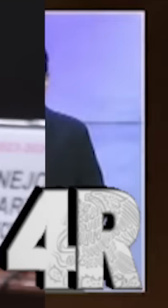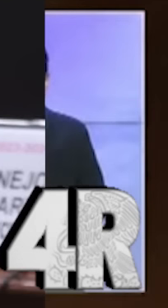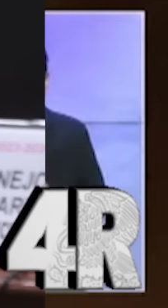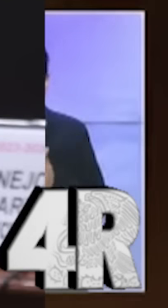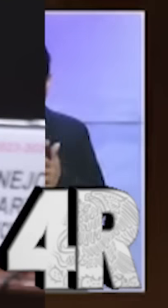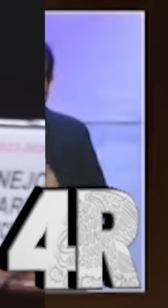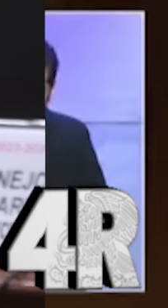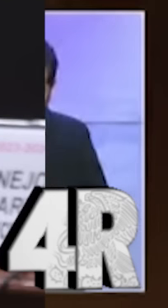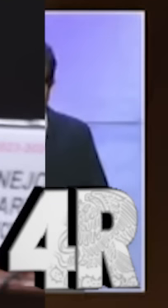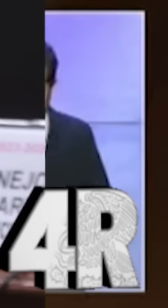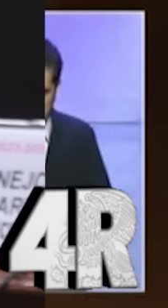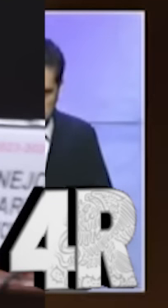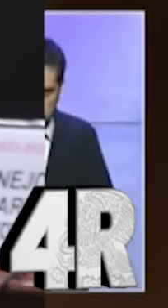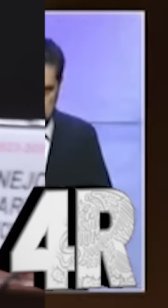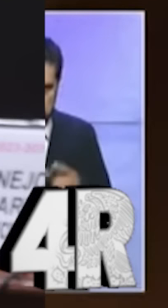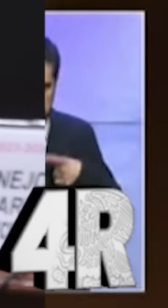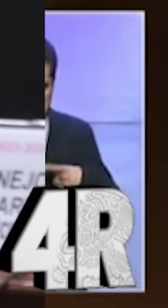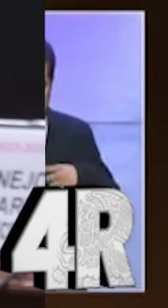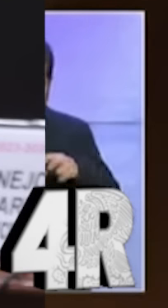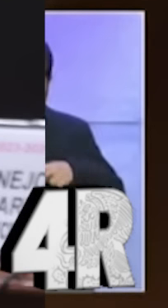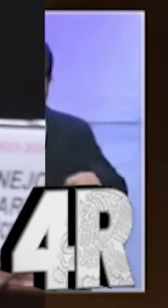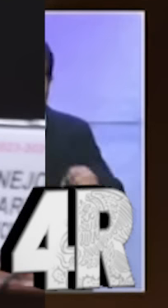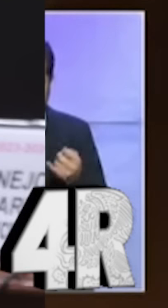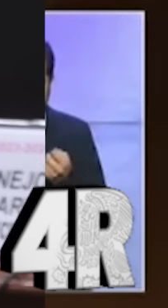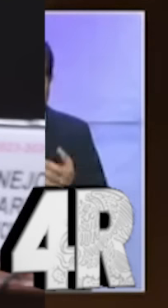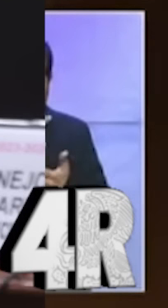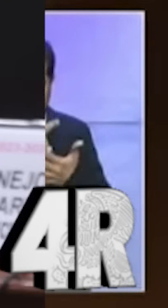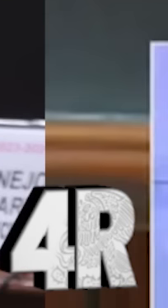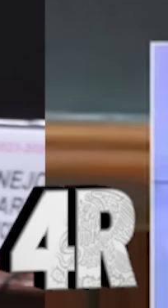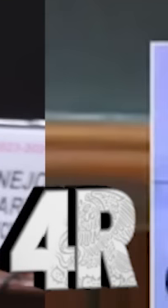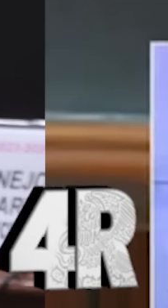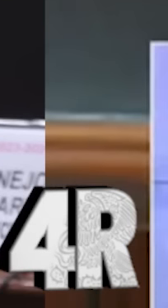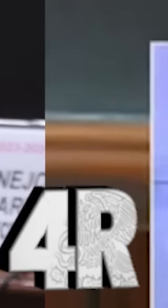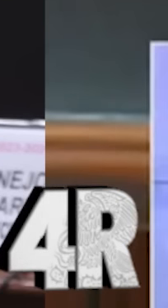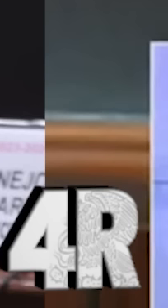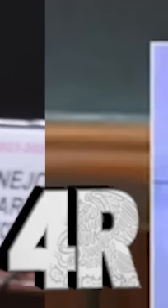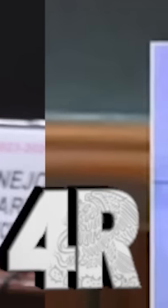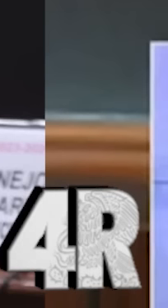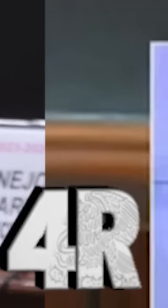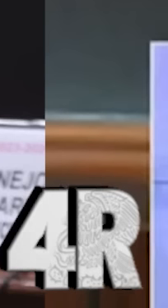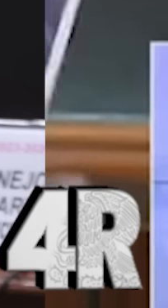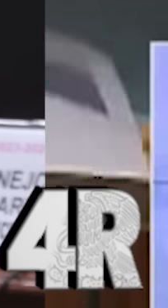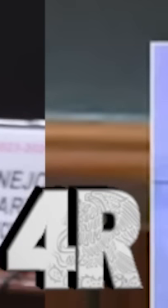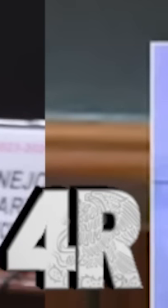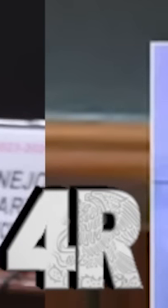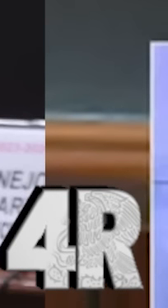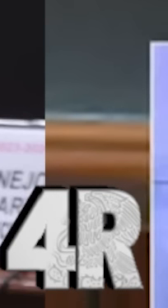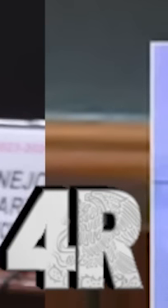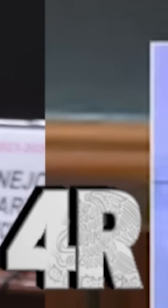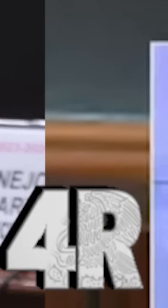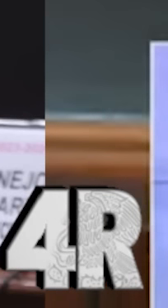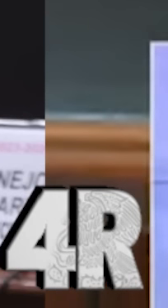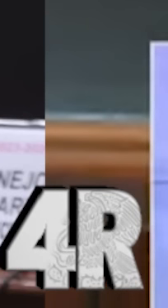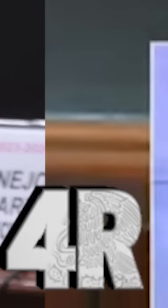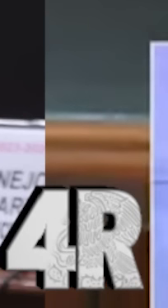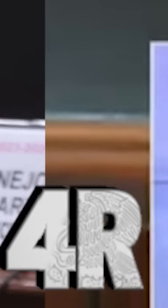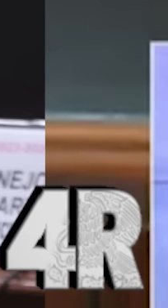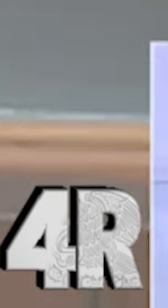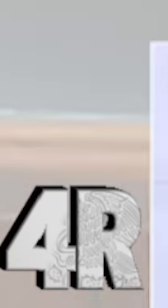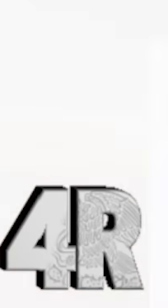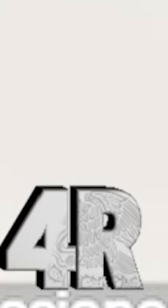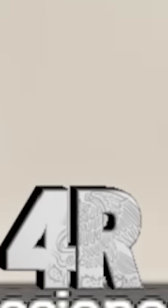para frenar el proceso. Vamos a escuchar rápidamente a la presidenta del INE, Guadalupe Taddei, anunciando esta pausa en el proceso electoral